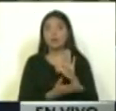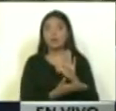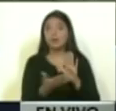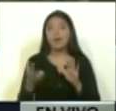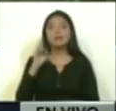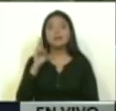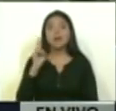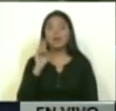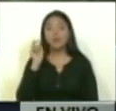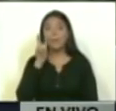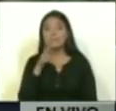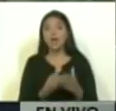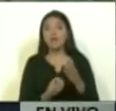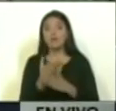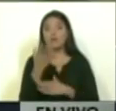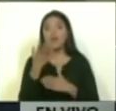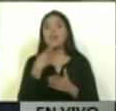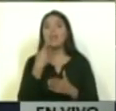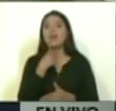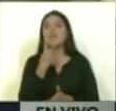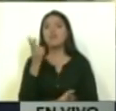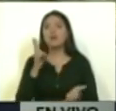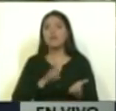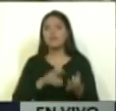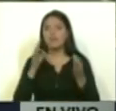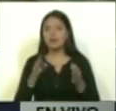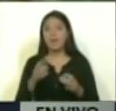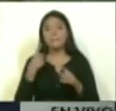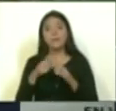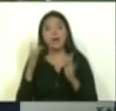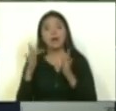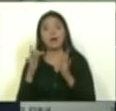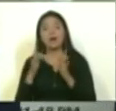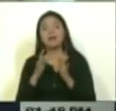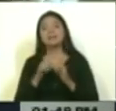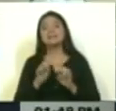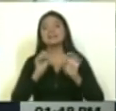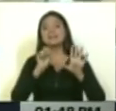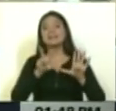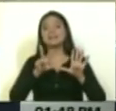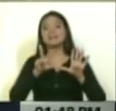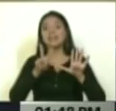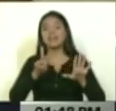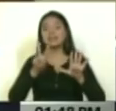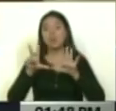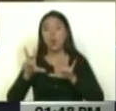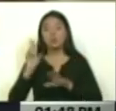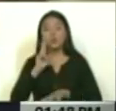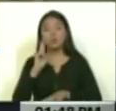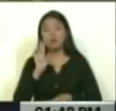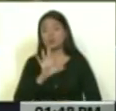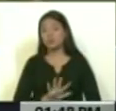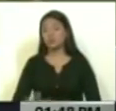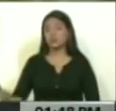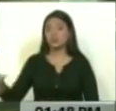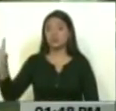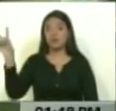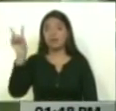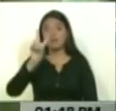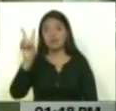Radio Miraflores, La Voz de la Verdad, y además conectado con 78 emisoras de todo el país.